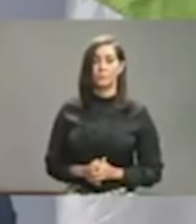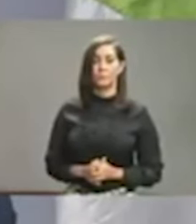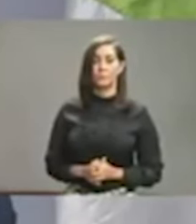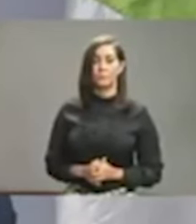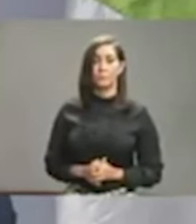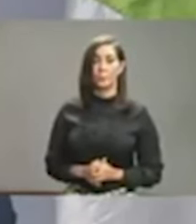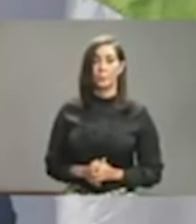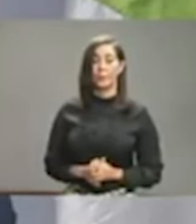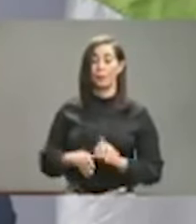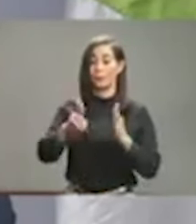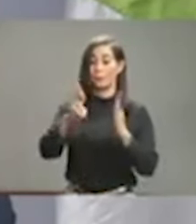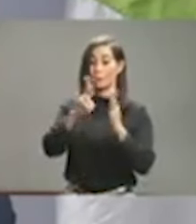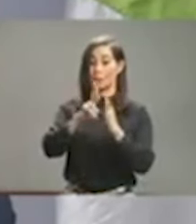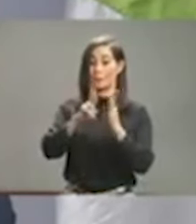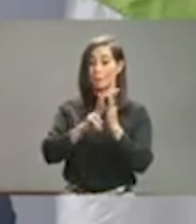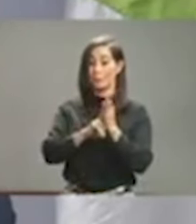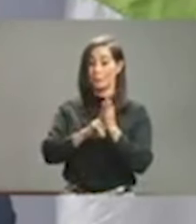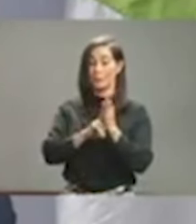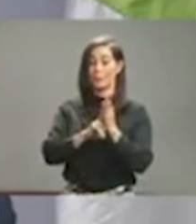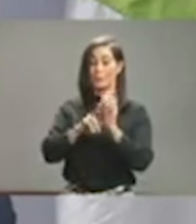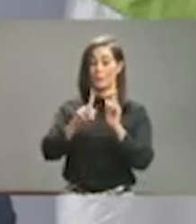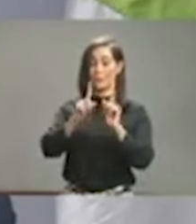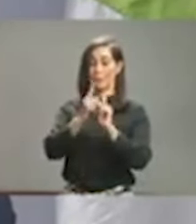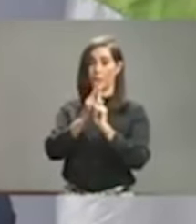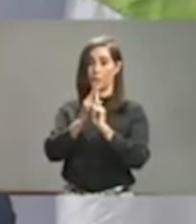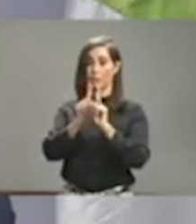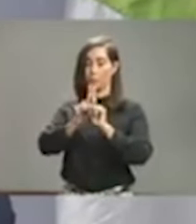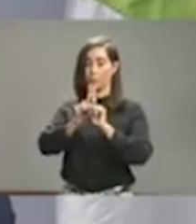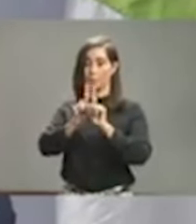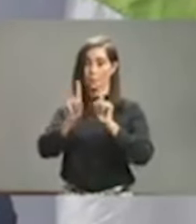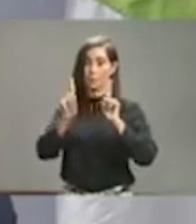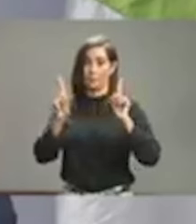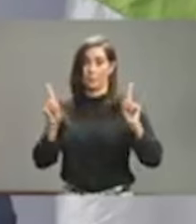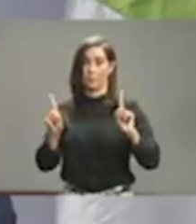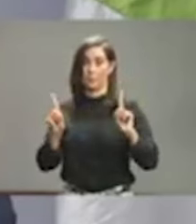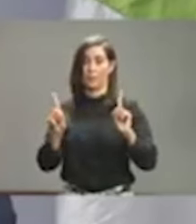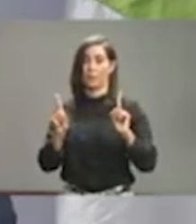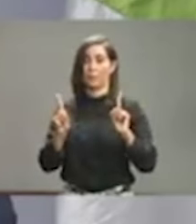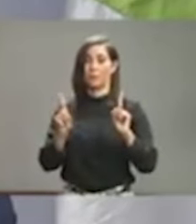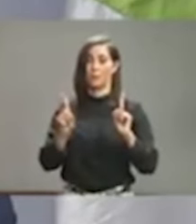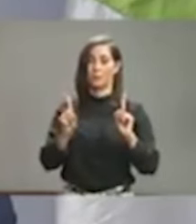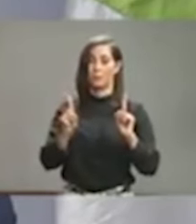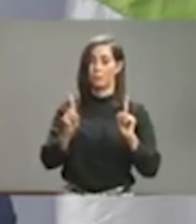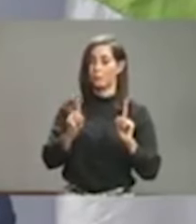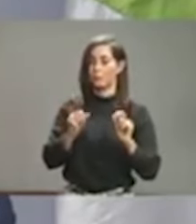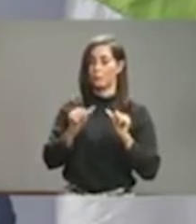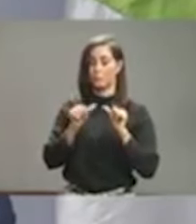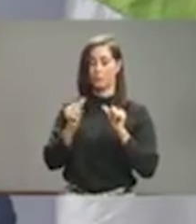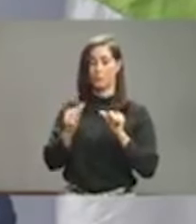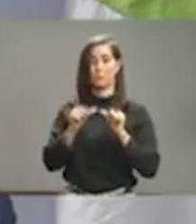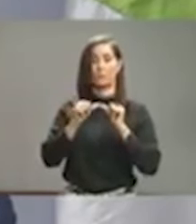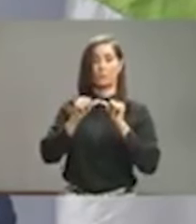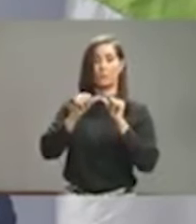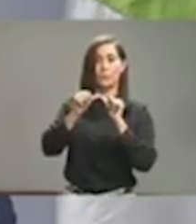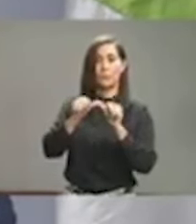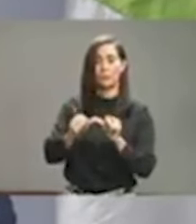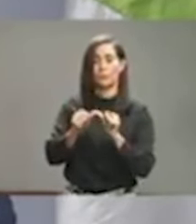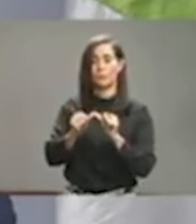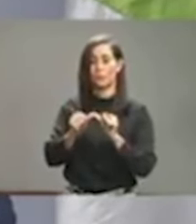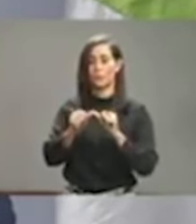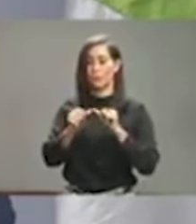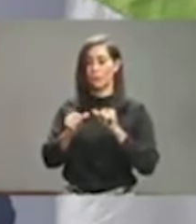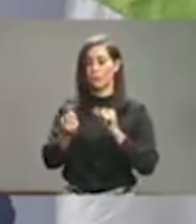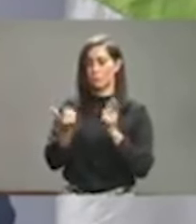Las medidas de distanciamiento social no son suficientes para garantizar